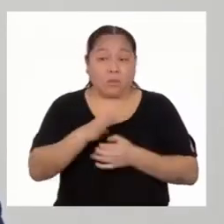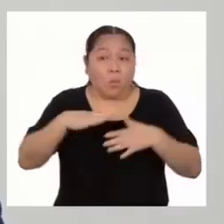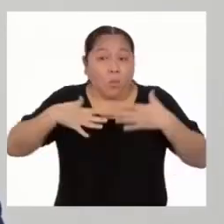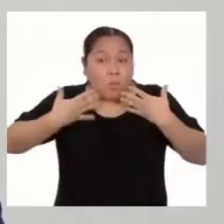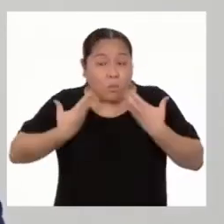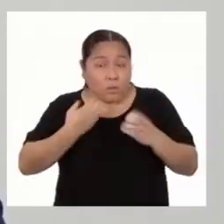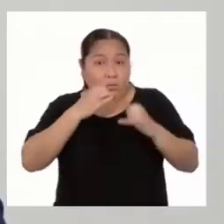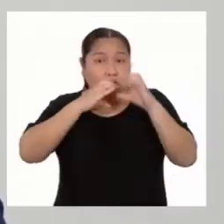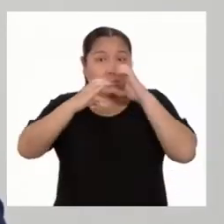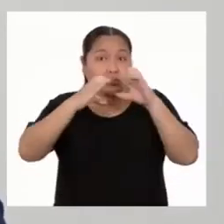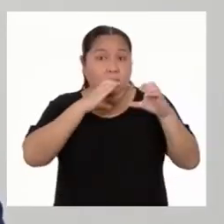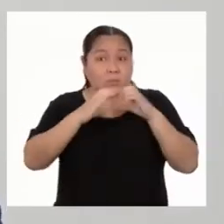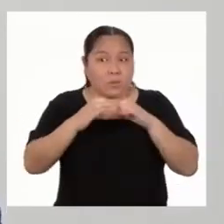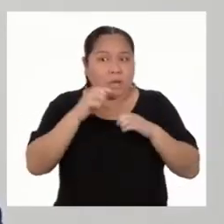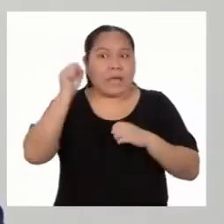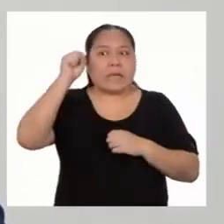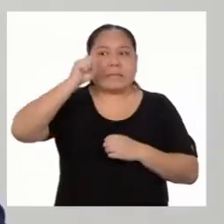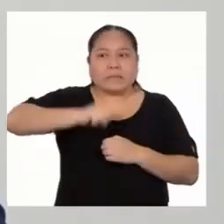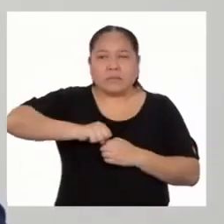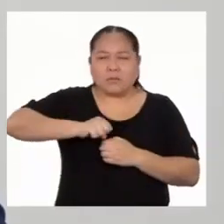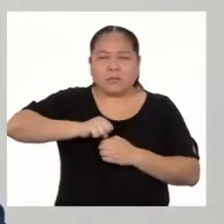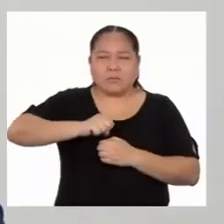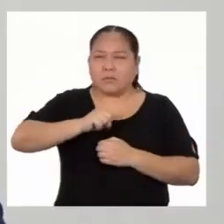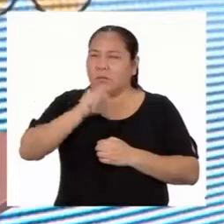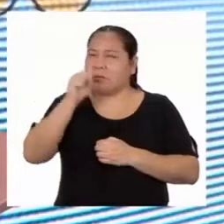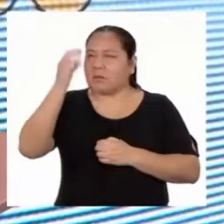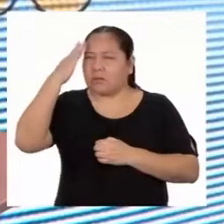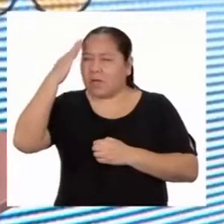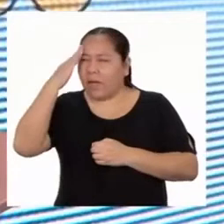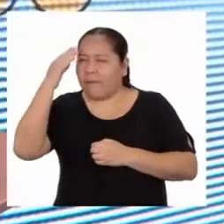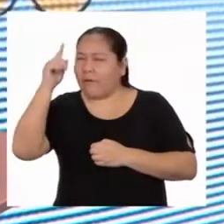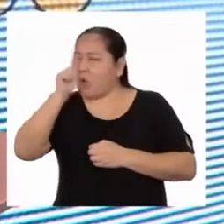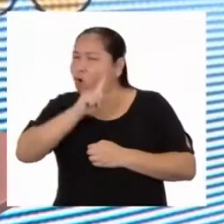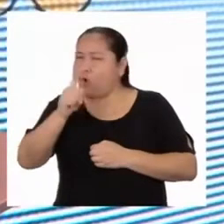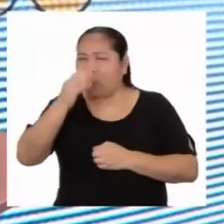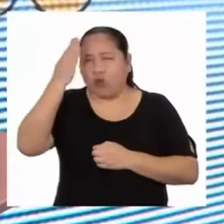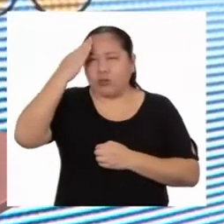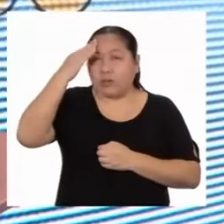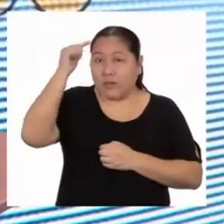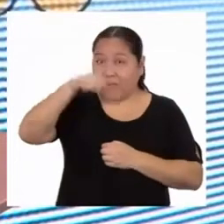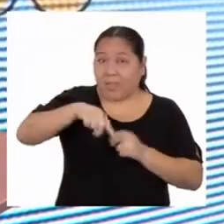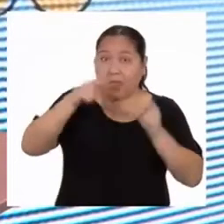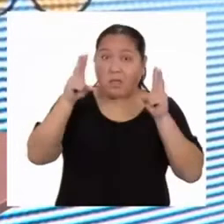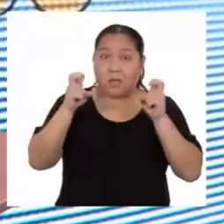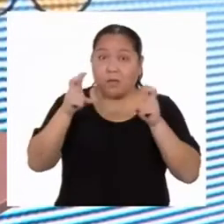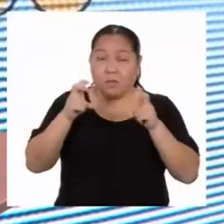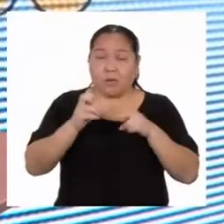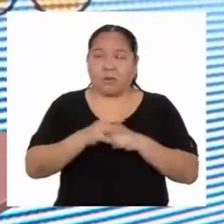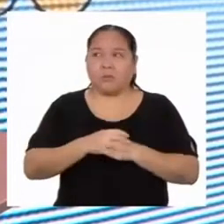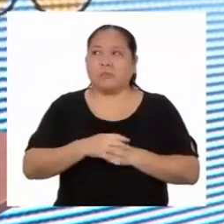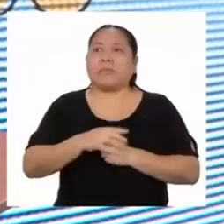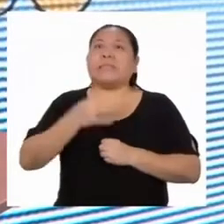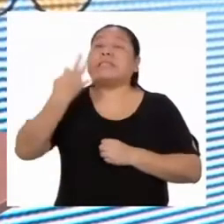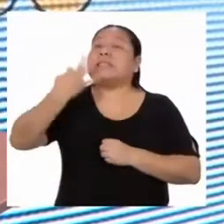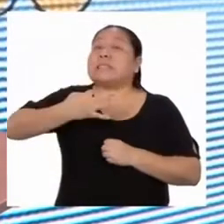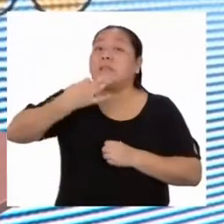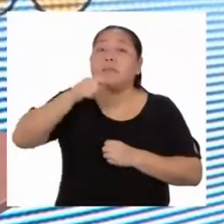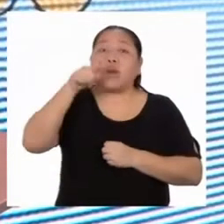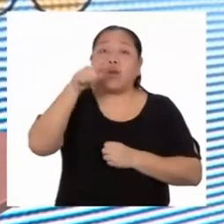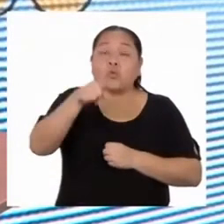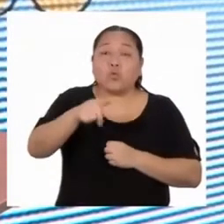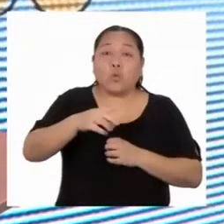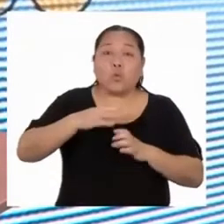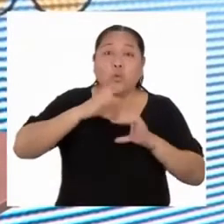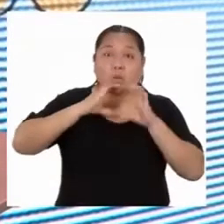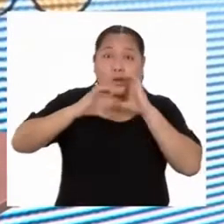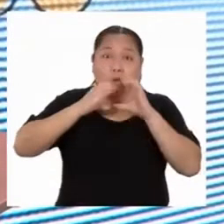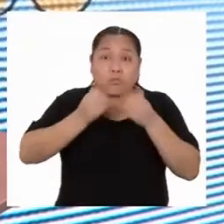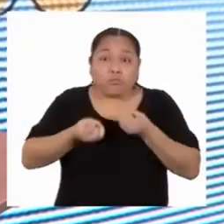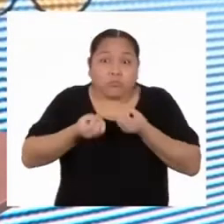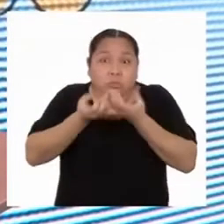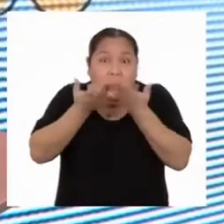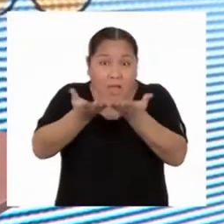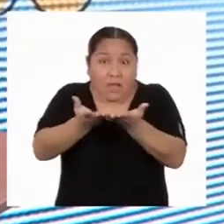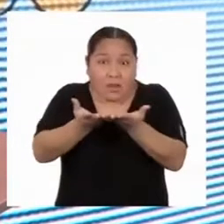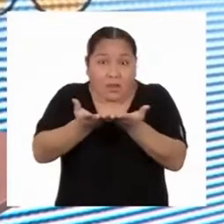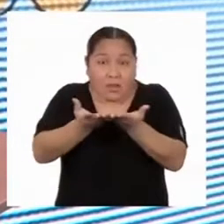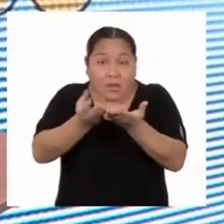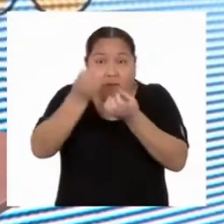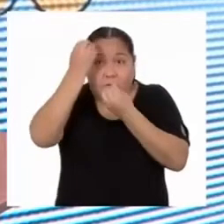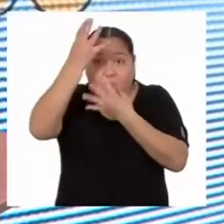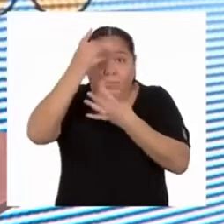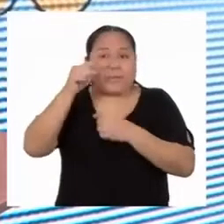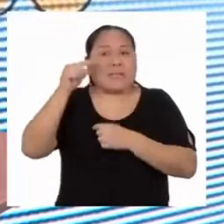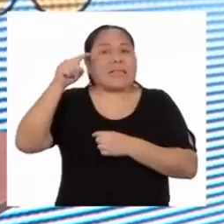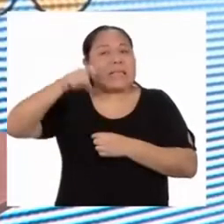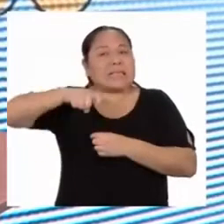comunicar algo sin saber cuál es el tema? Uno siempre que va a comunicar debe saber cuál es el tema y